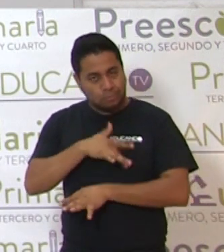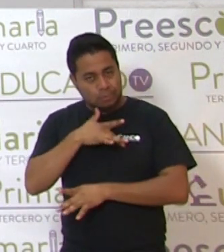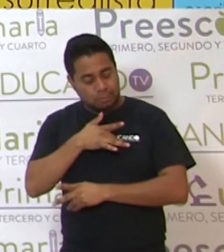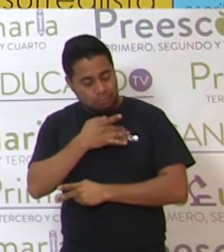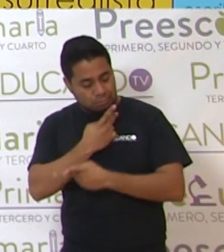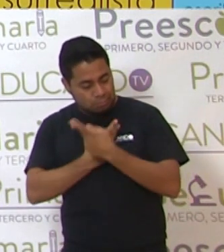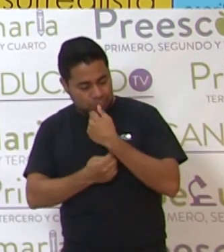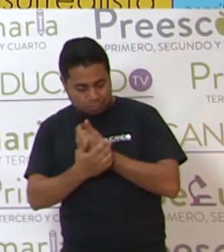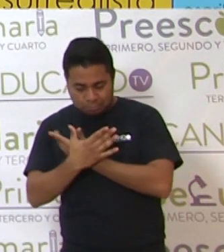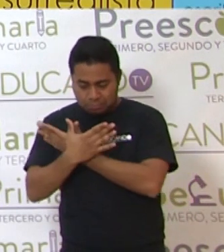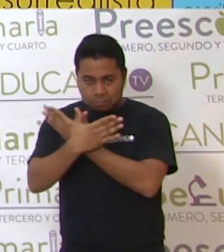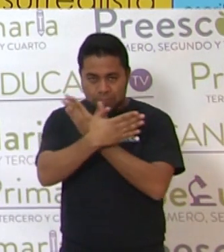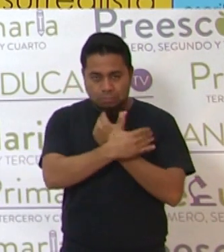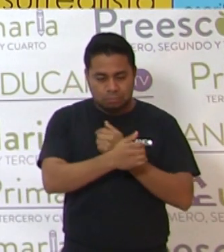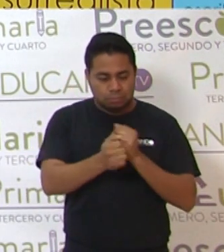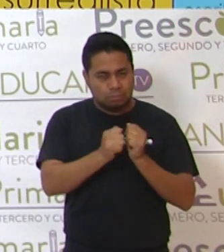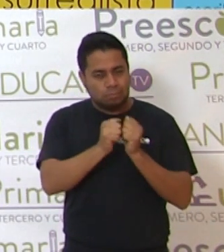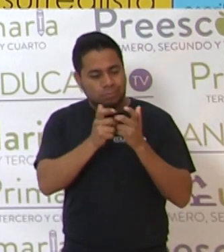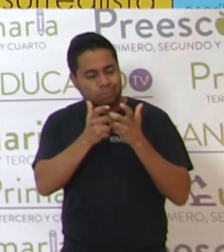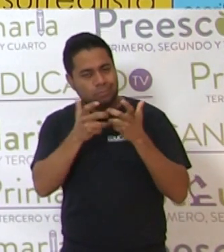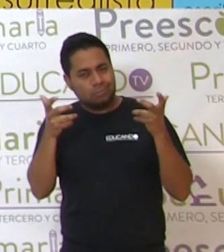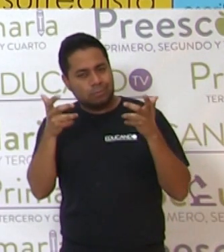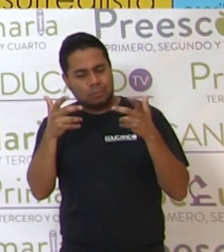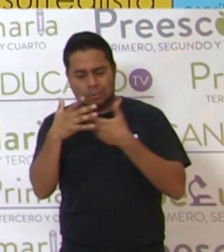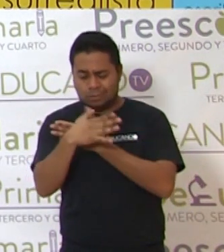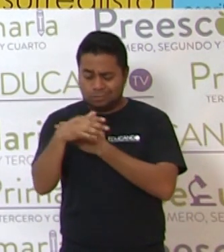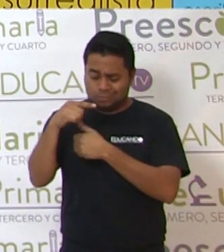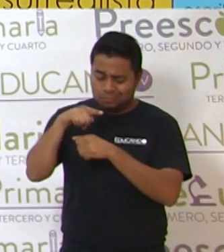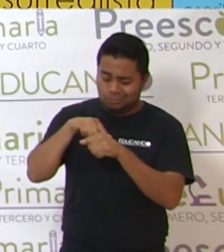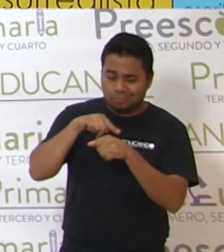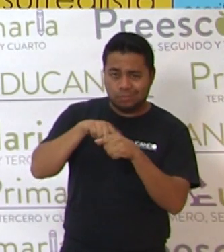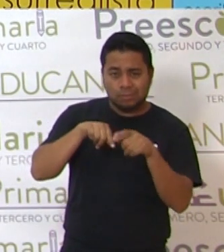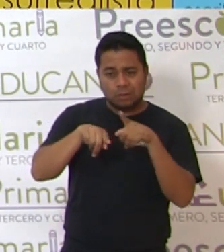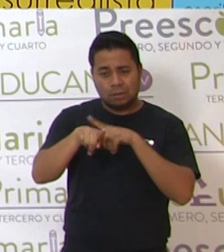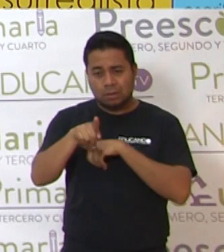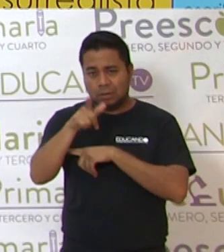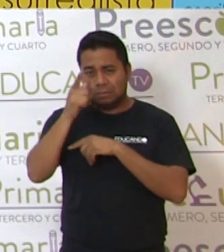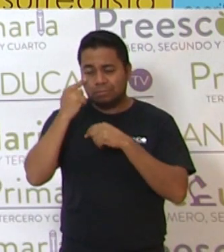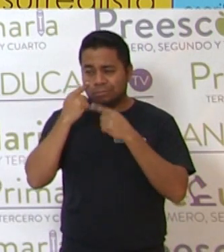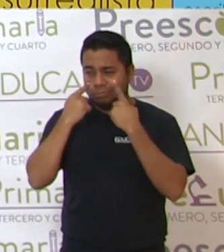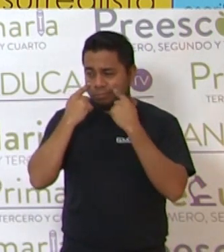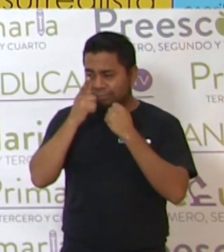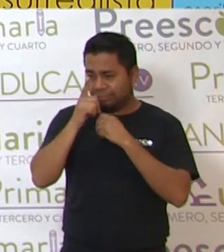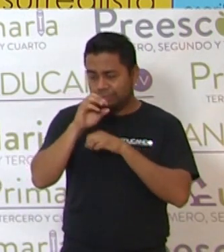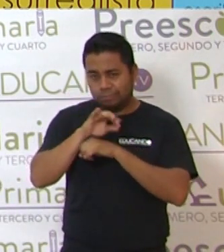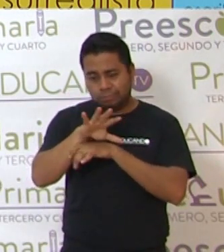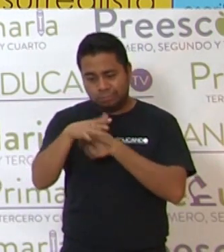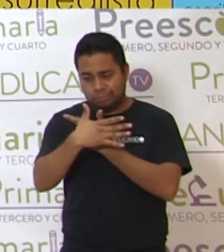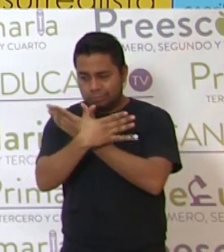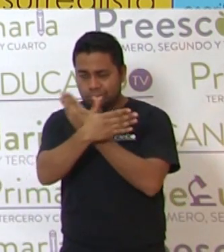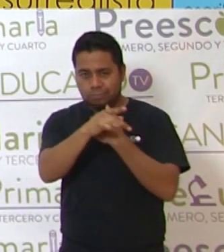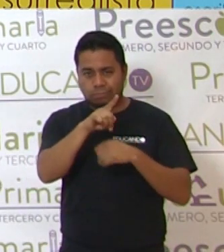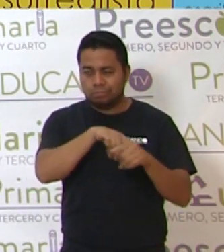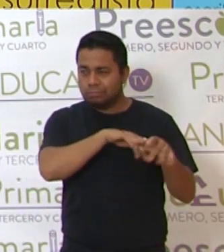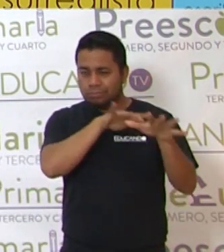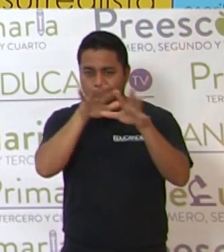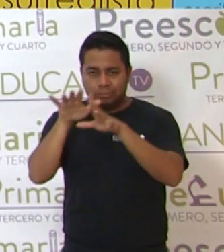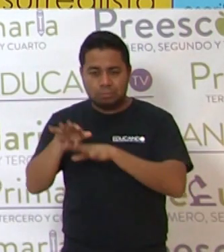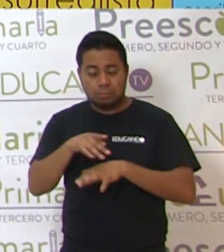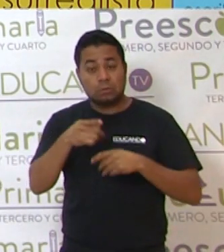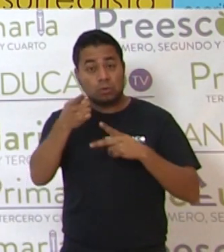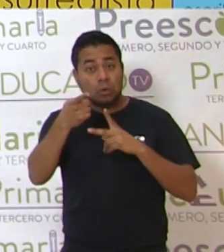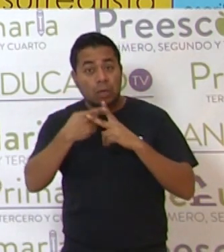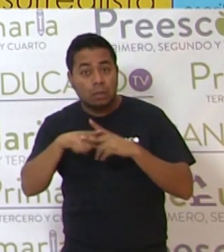con alas, voliste con grandeza. Alas de colores, luz en tu mirada, vuela mariposa, vuela colorida. Tú puedes